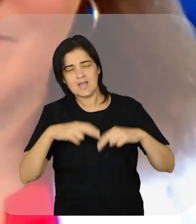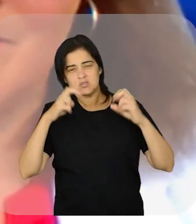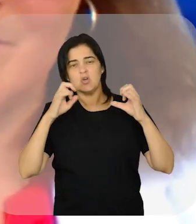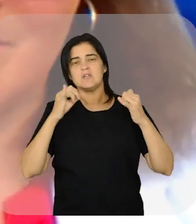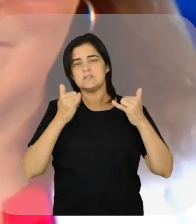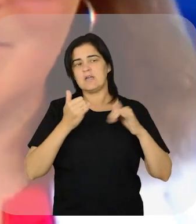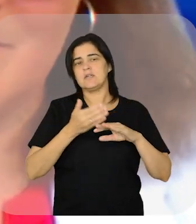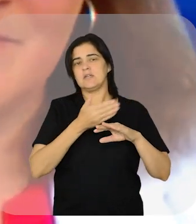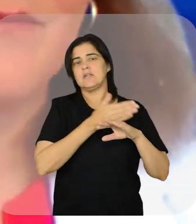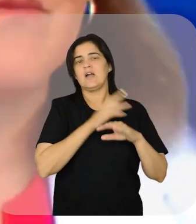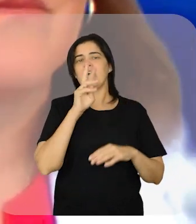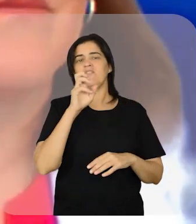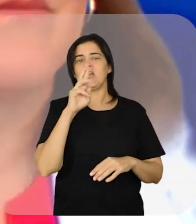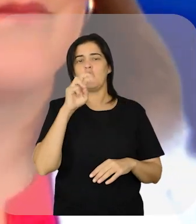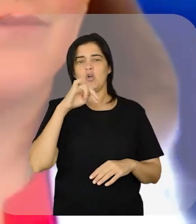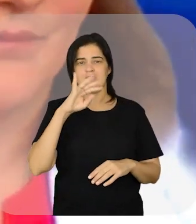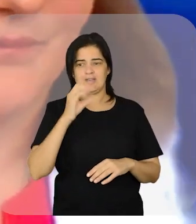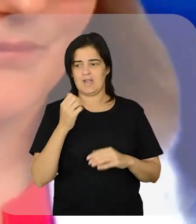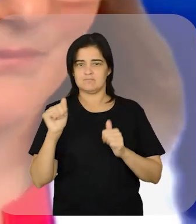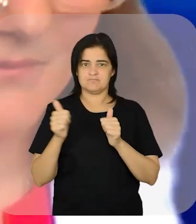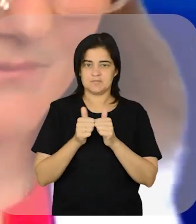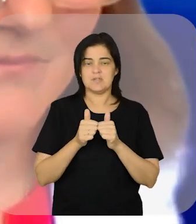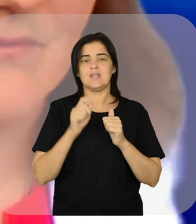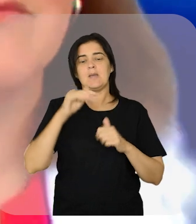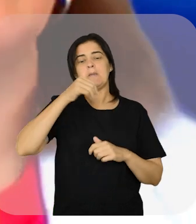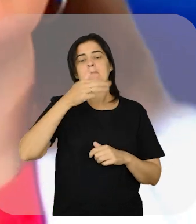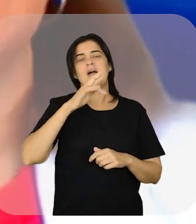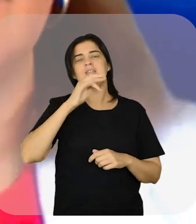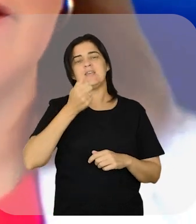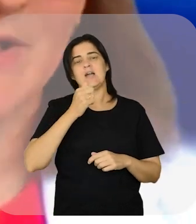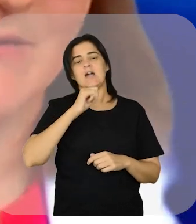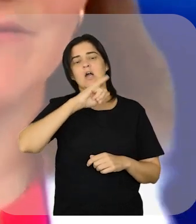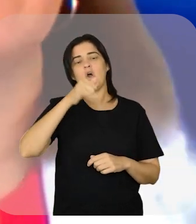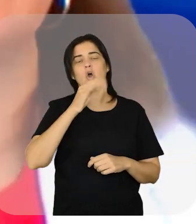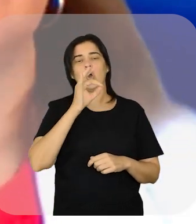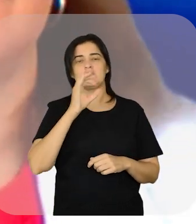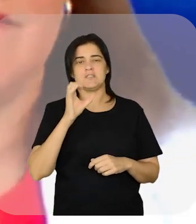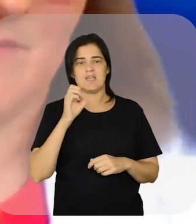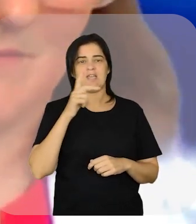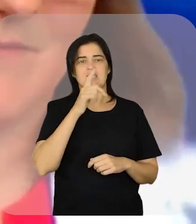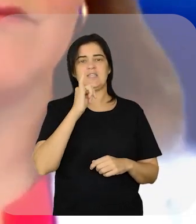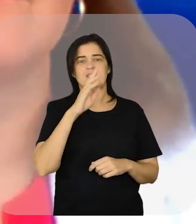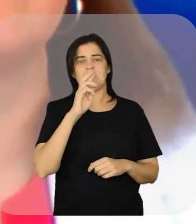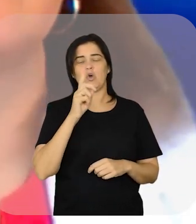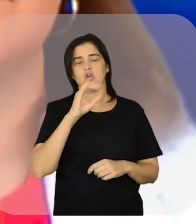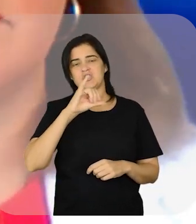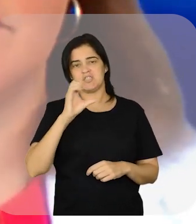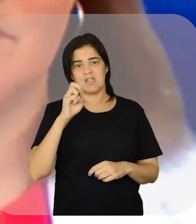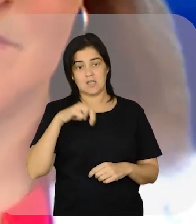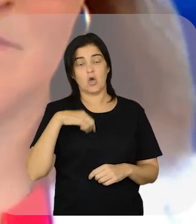venimos realizando con Verónica y con María José Irigoyen y Andrea